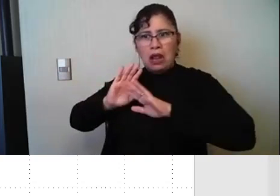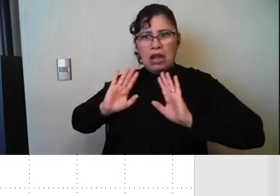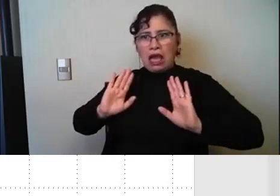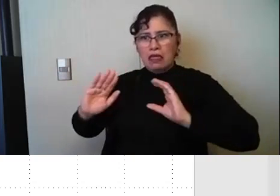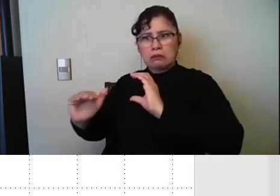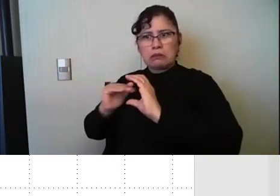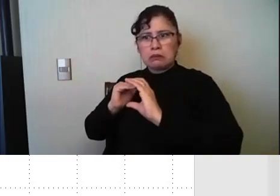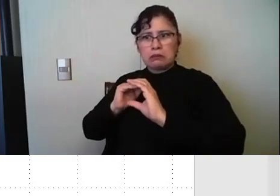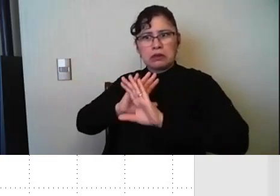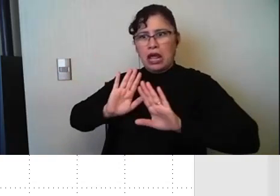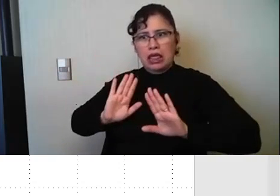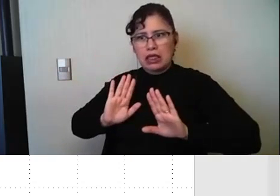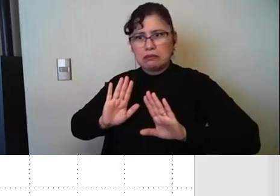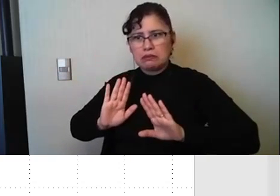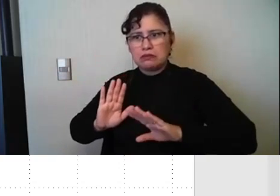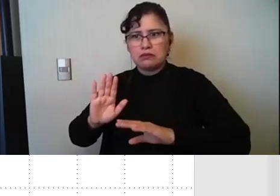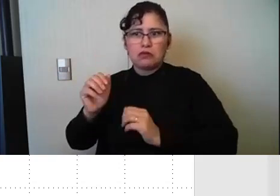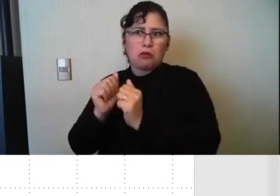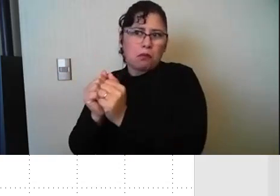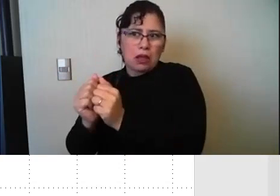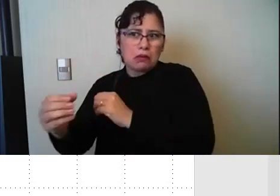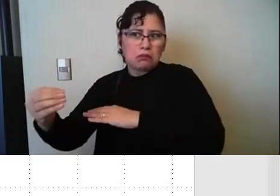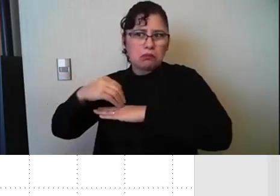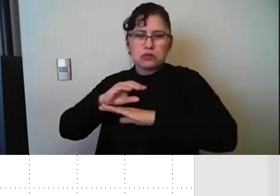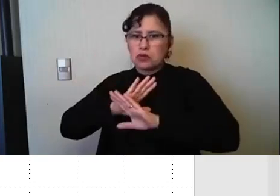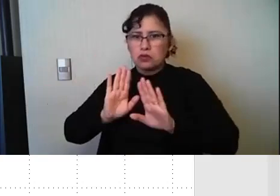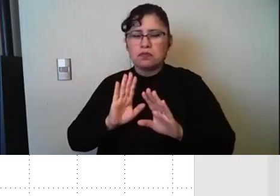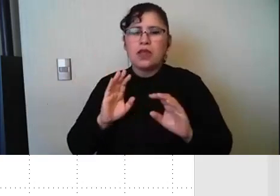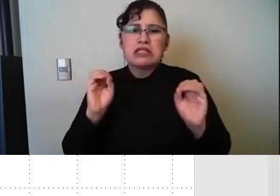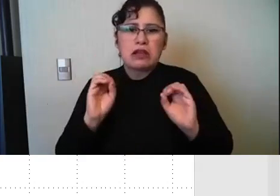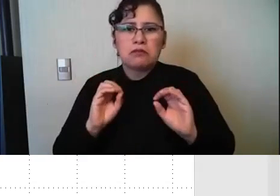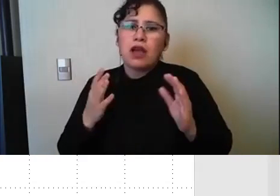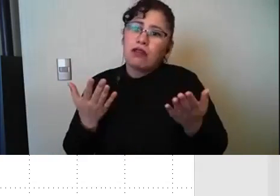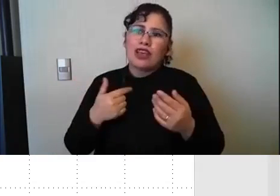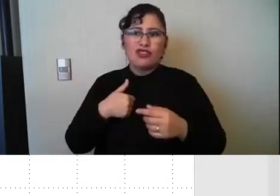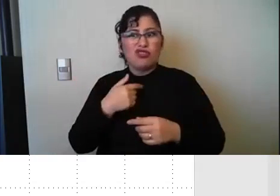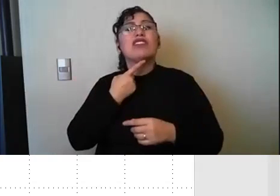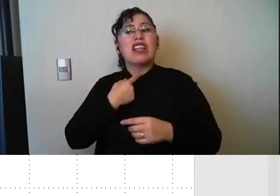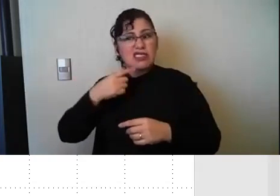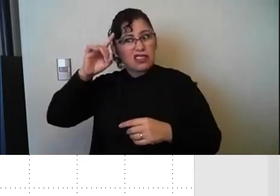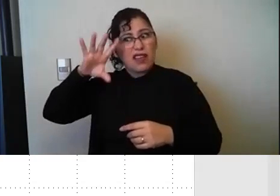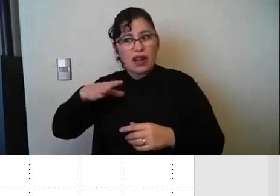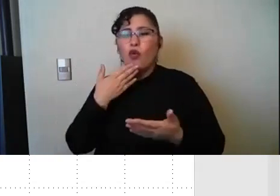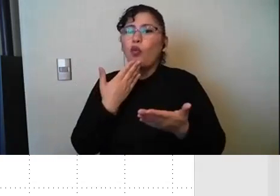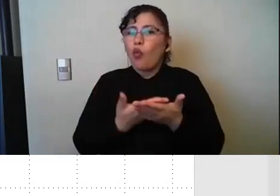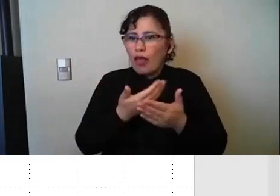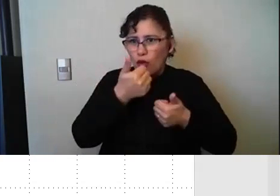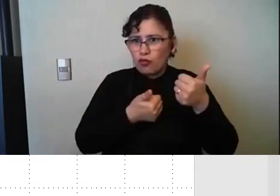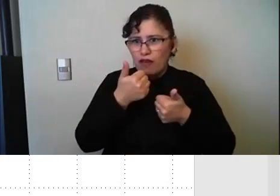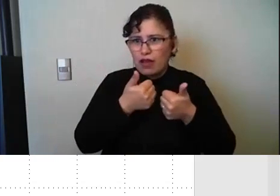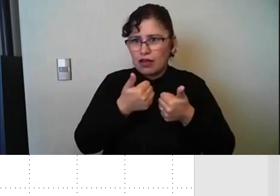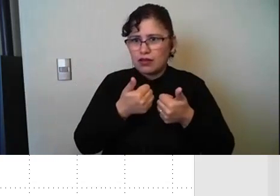correo y me interesa saberlo de aquí al fin de